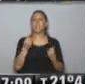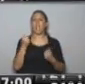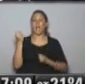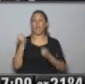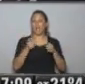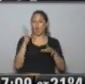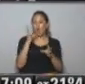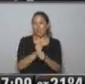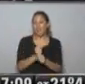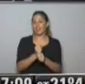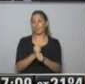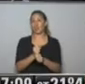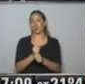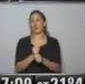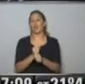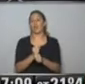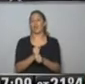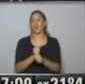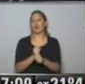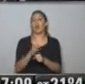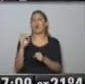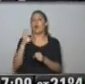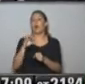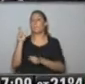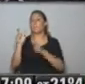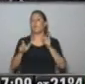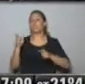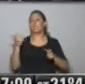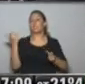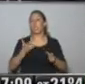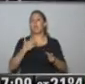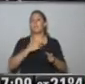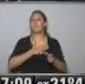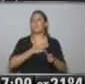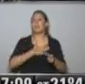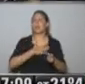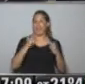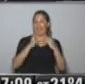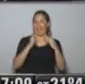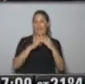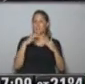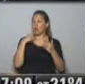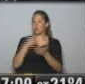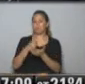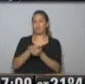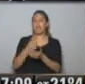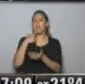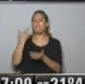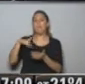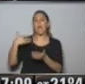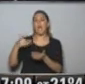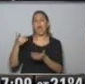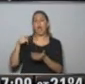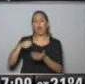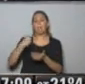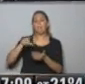transporte como a los ciudadanos que tienen propiedades y pagan cada vez más caro el ABL. 1000% es el aumento del